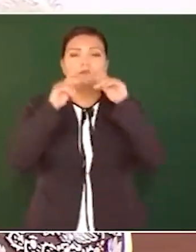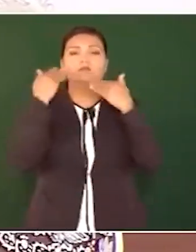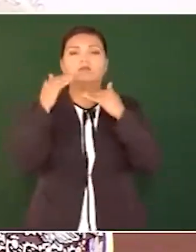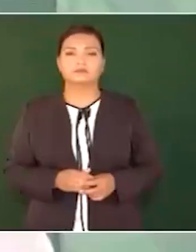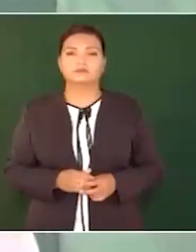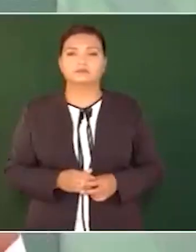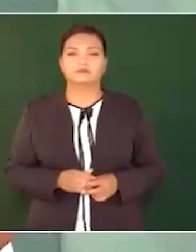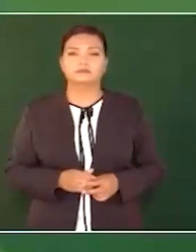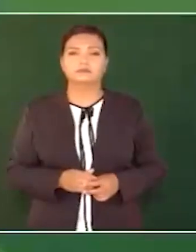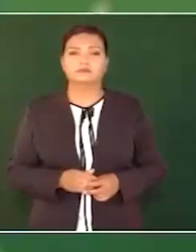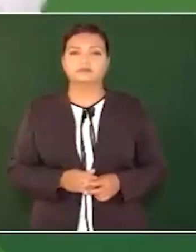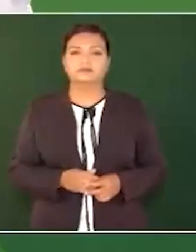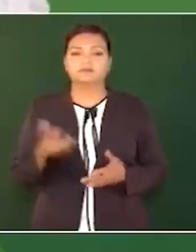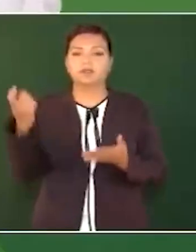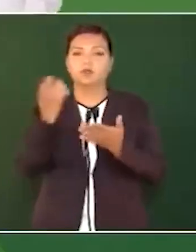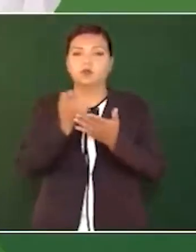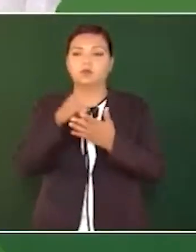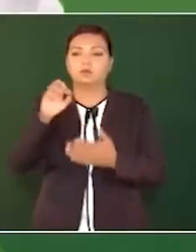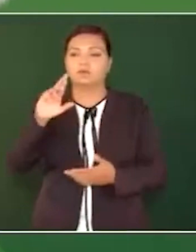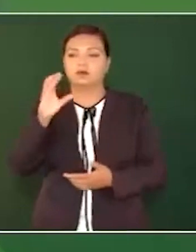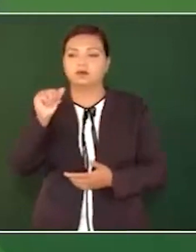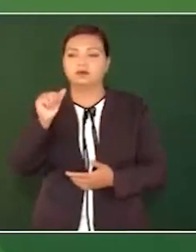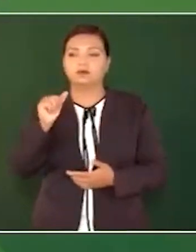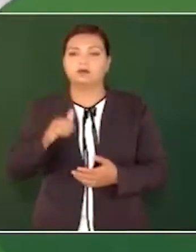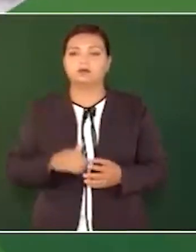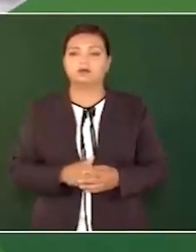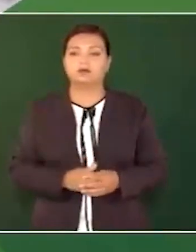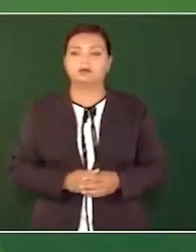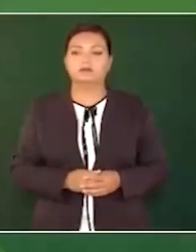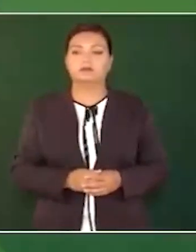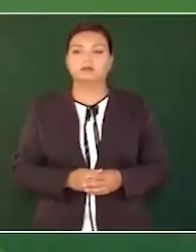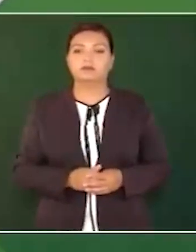más para que desistan de la denuncia y se cierre el acuerdo con los extrabajadores de la aerolínea.